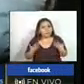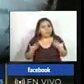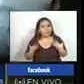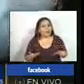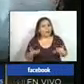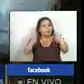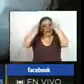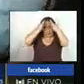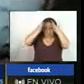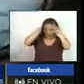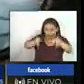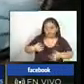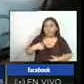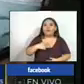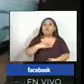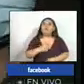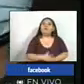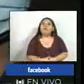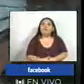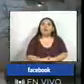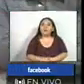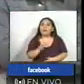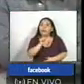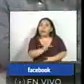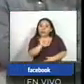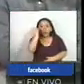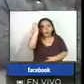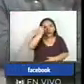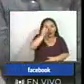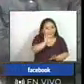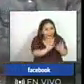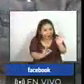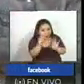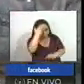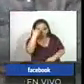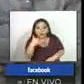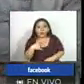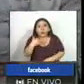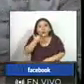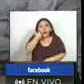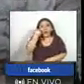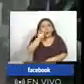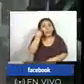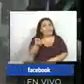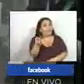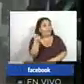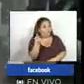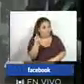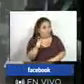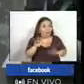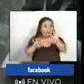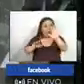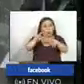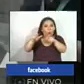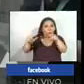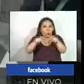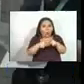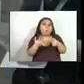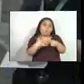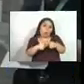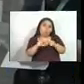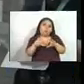gran decisión que voy a tomar. Son las primeras impresiones de algunas jóvenes que sin cumplir a una mayoría de edad decidieron